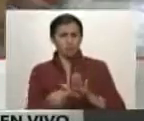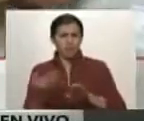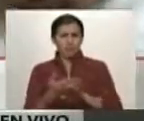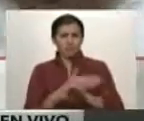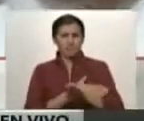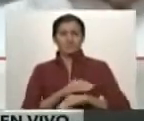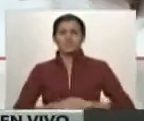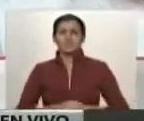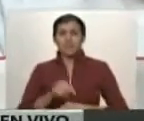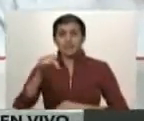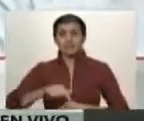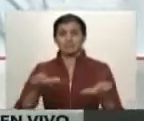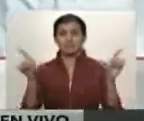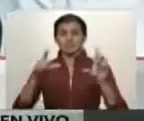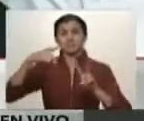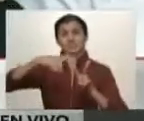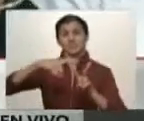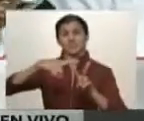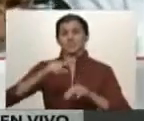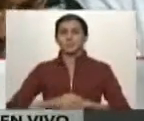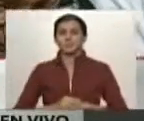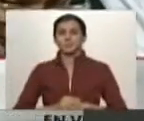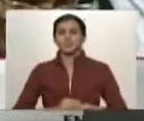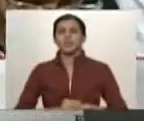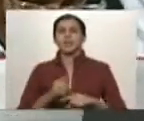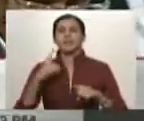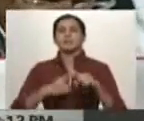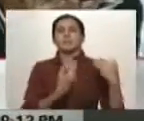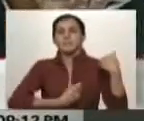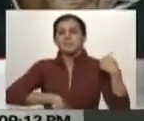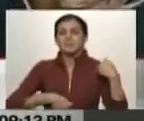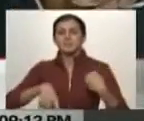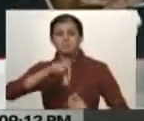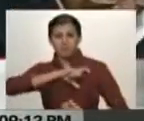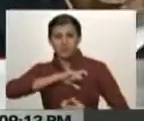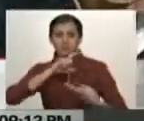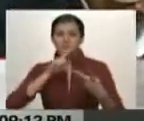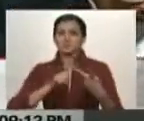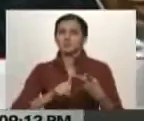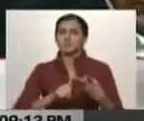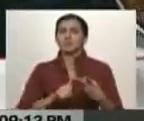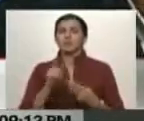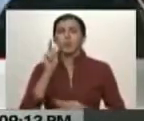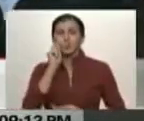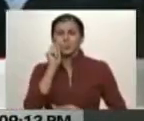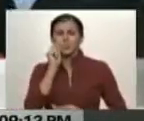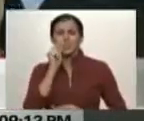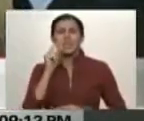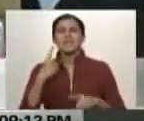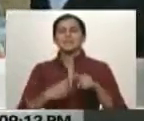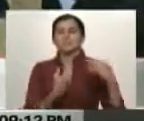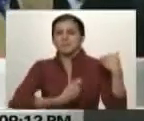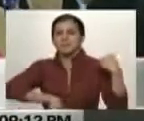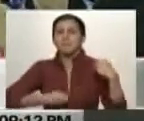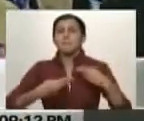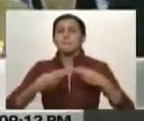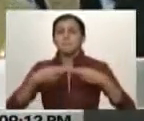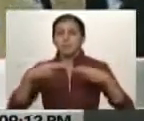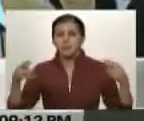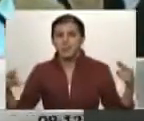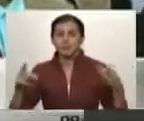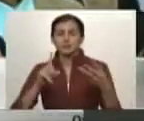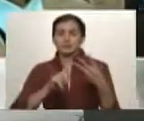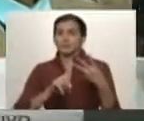pantalla de venezolana de televisión josé luis rodríguez zapater ex presidente de españa martín torrijos ex presidente de panamá